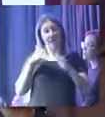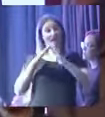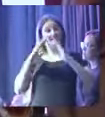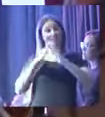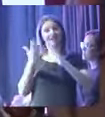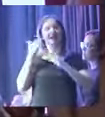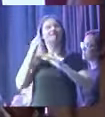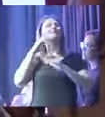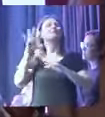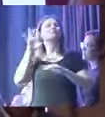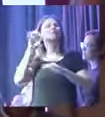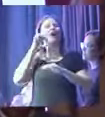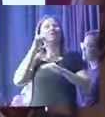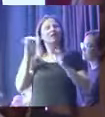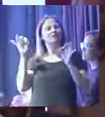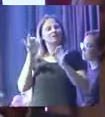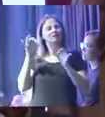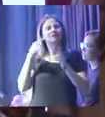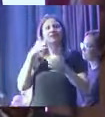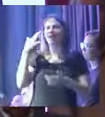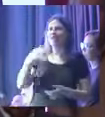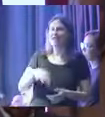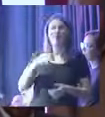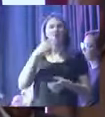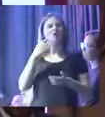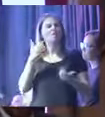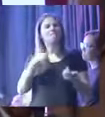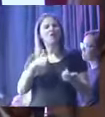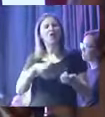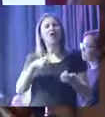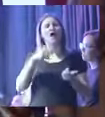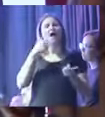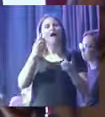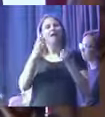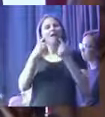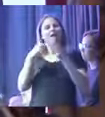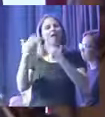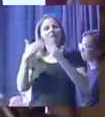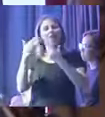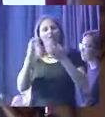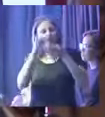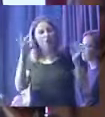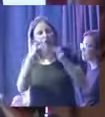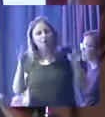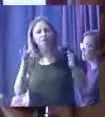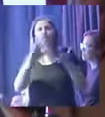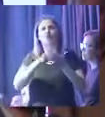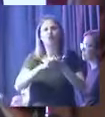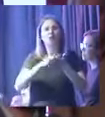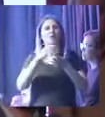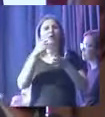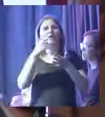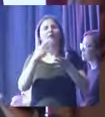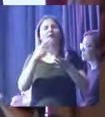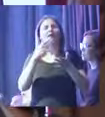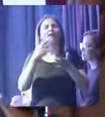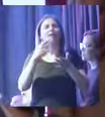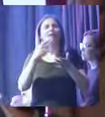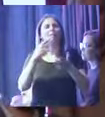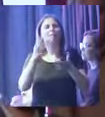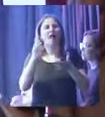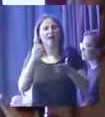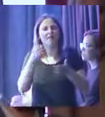escuchaba alguna vez, creo que era una milonga, en la que se hablaba de la tacita del plata.